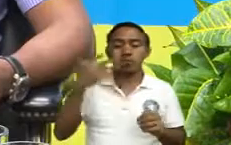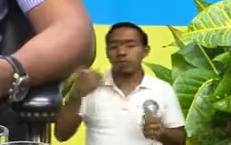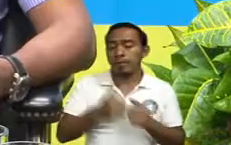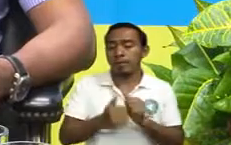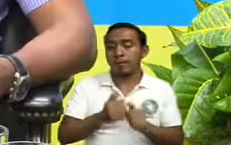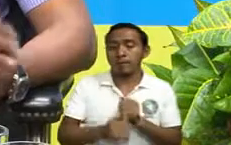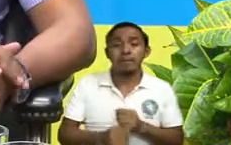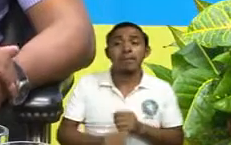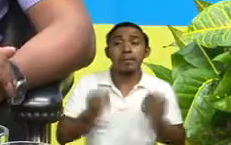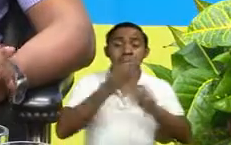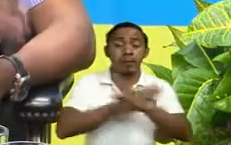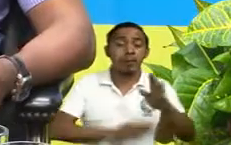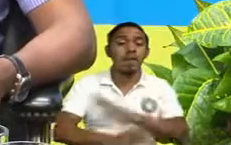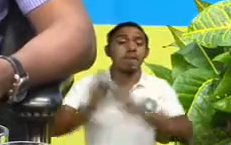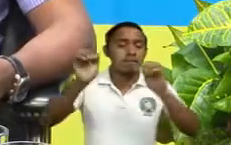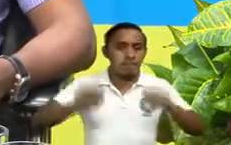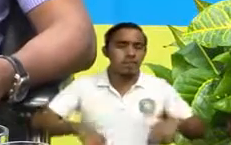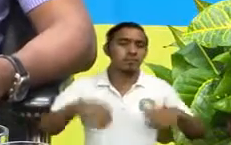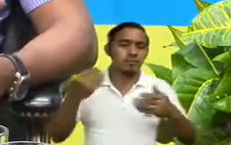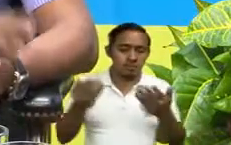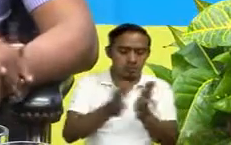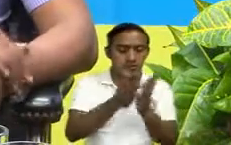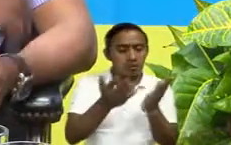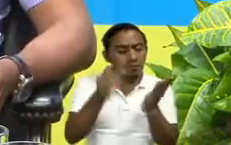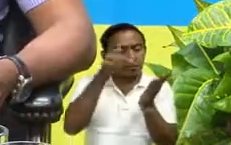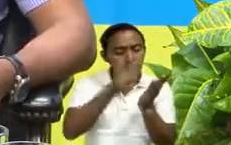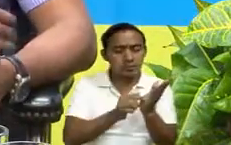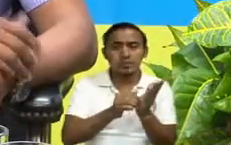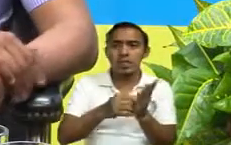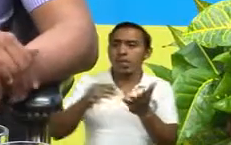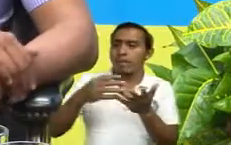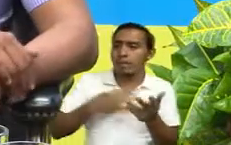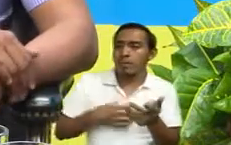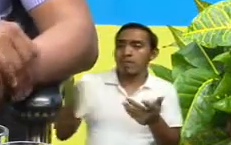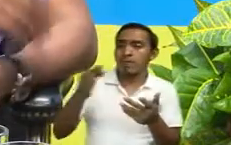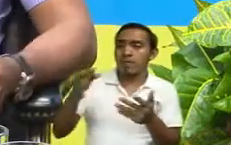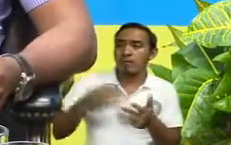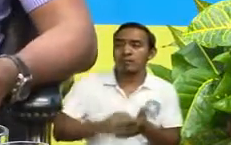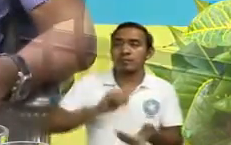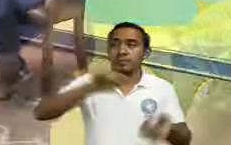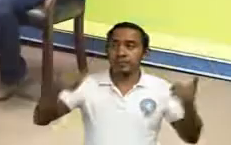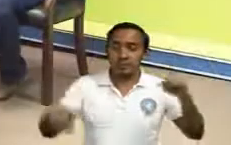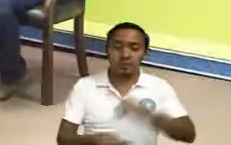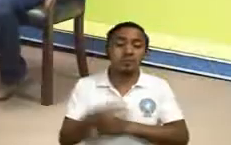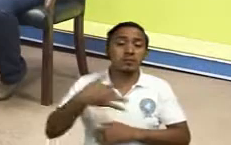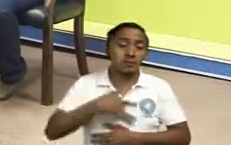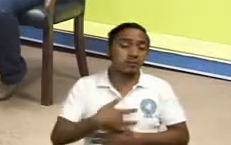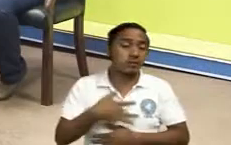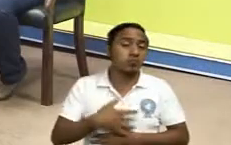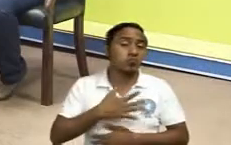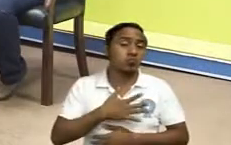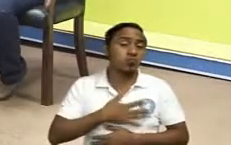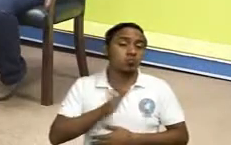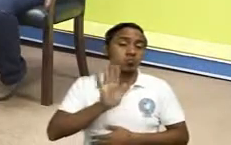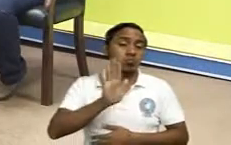visual puedan acceder a material literario adaptado a su necesidad. Correcto, para